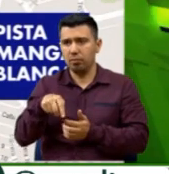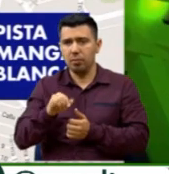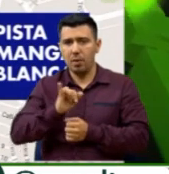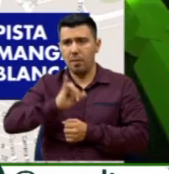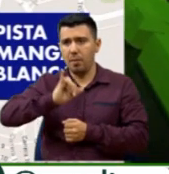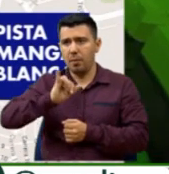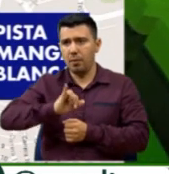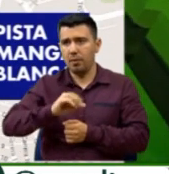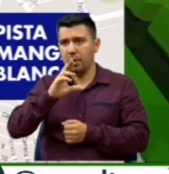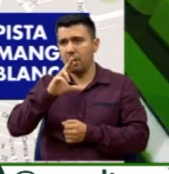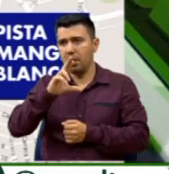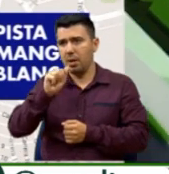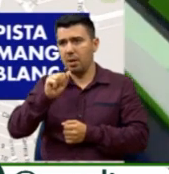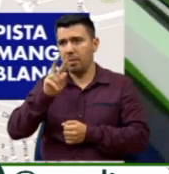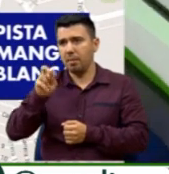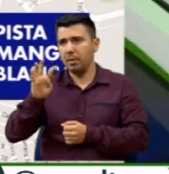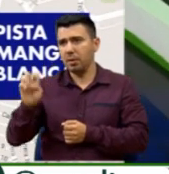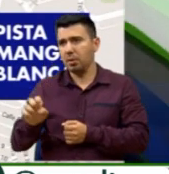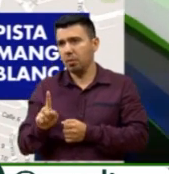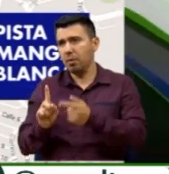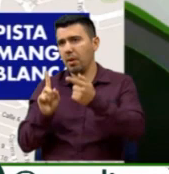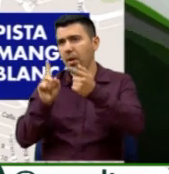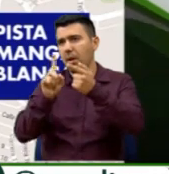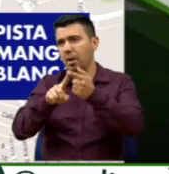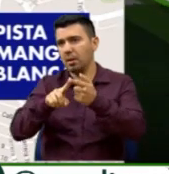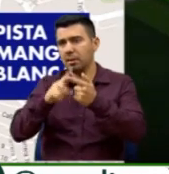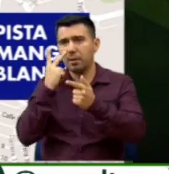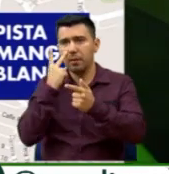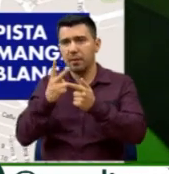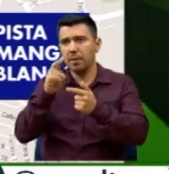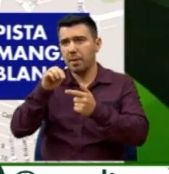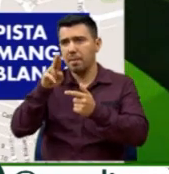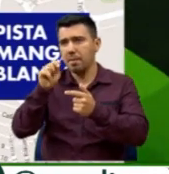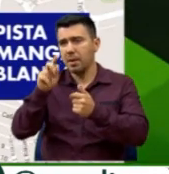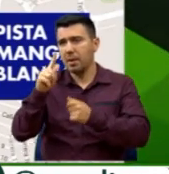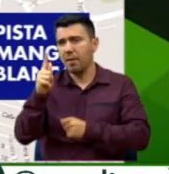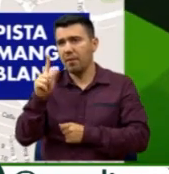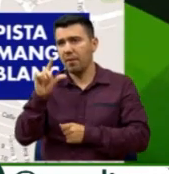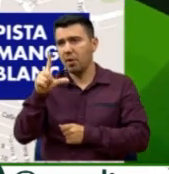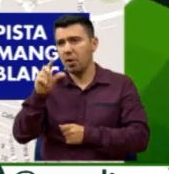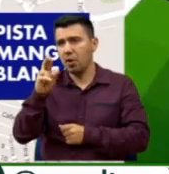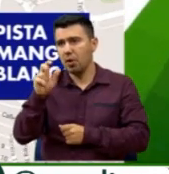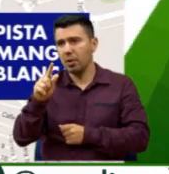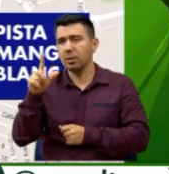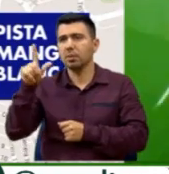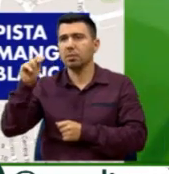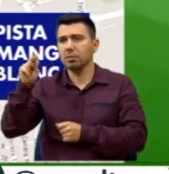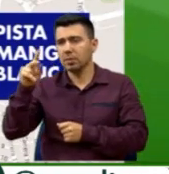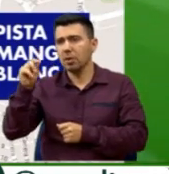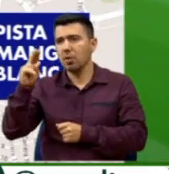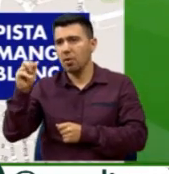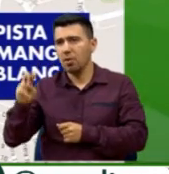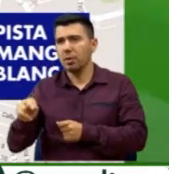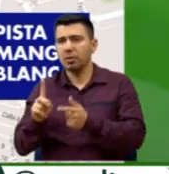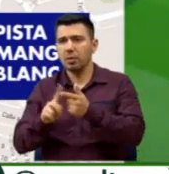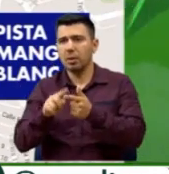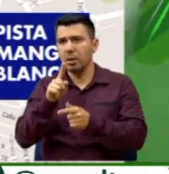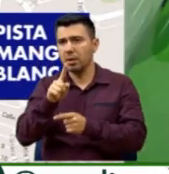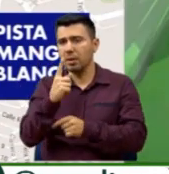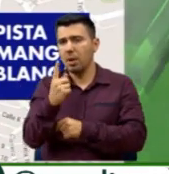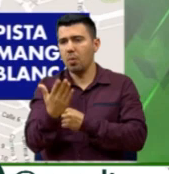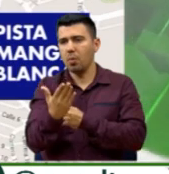carrera 29 hacia Miraflores de San Lorenzo y viaducto La Flora, desde las 5 de la mañana hasta la 1 de la